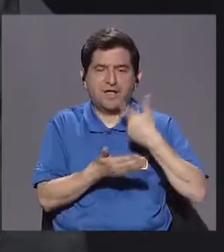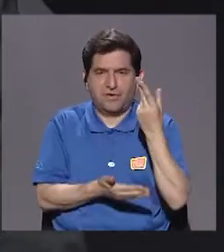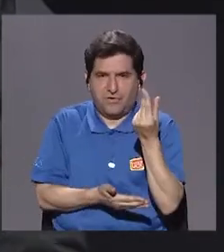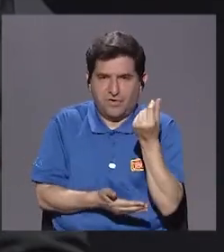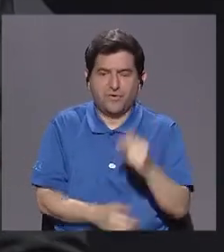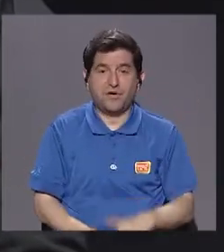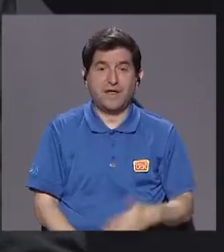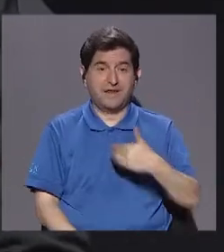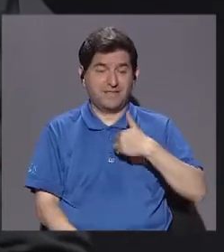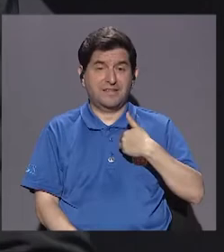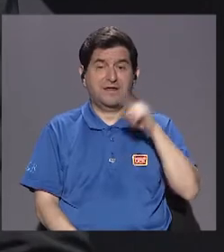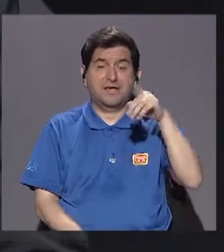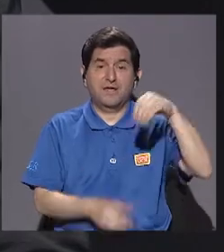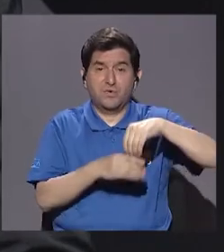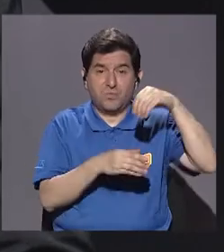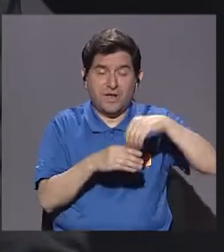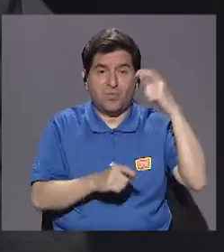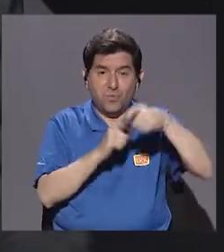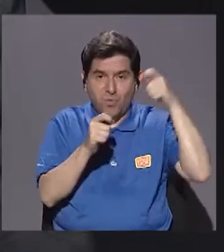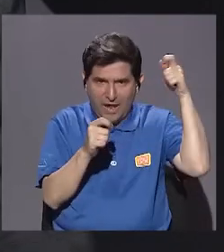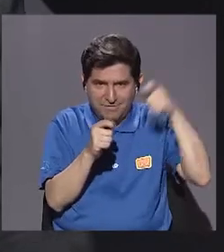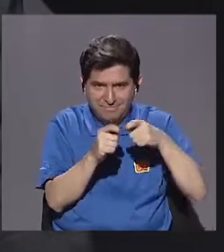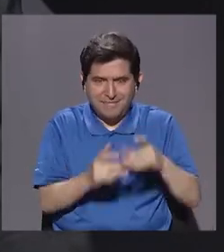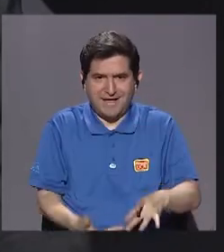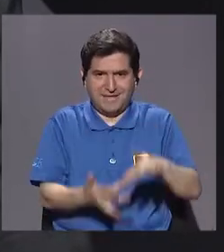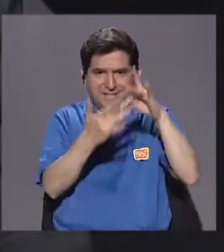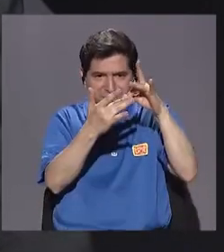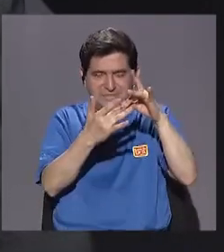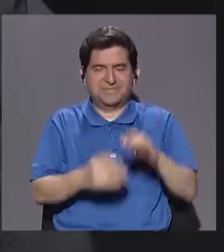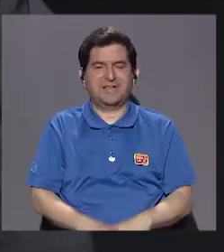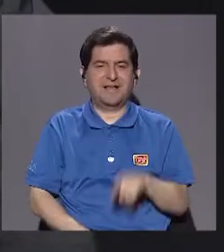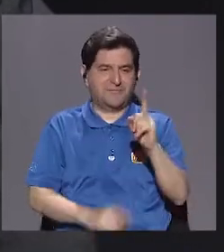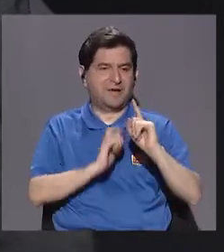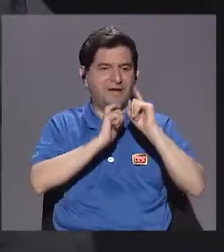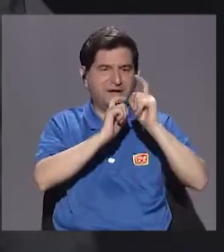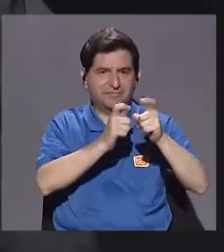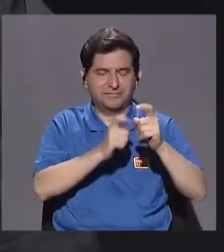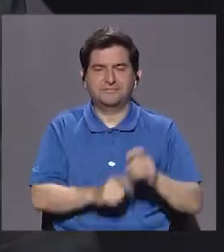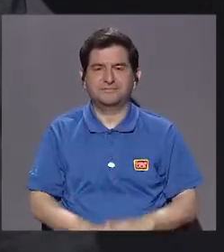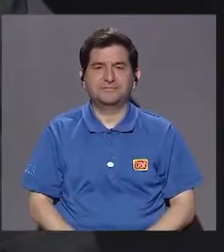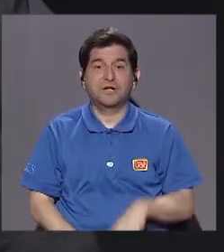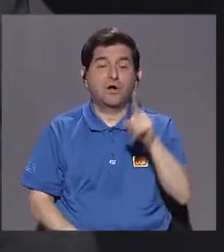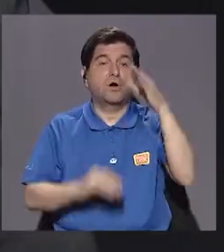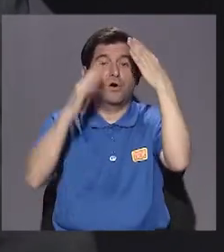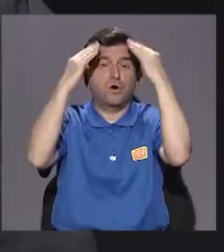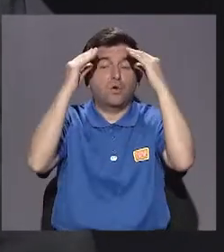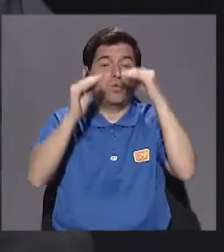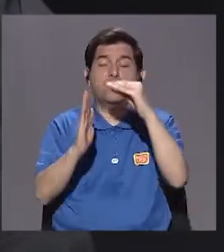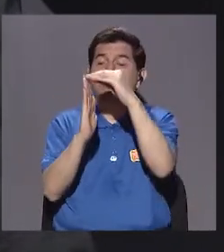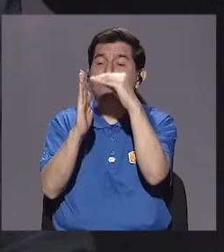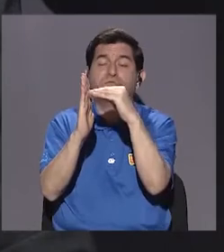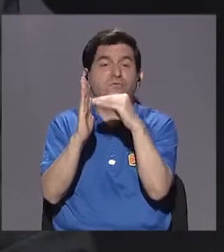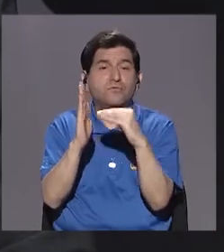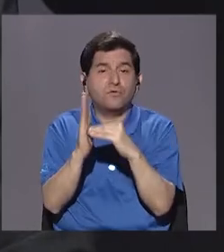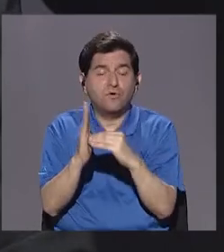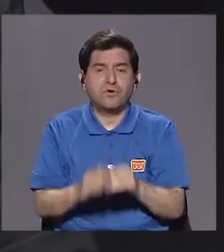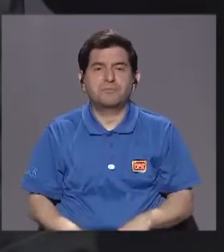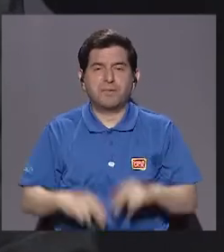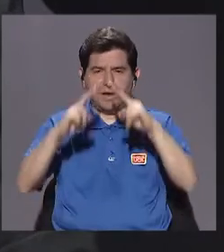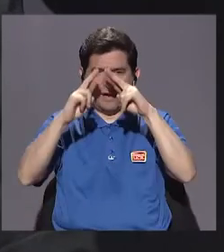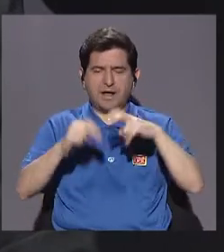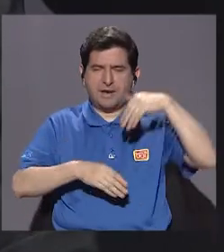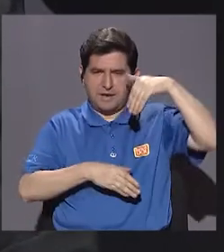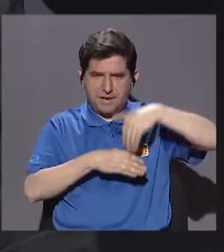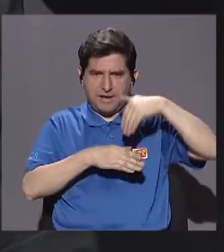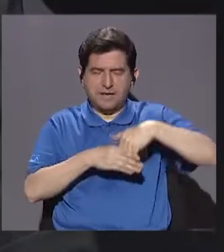digo que tiene que haber una cuenta específica y especial para donaciones tiene que haber un informe informes que tienen que ser auditados por